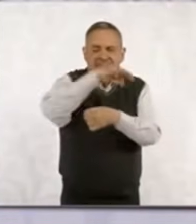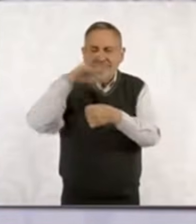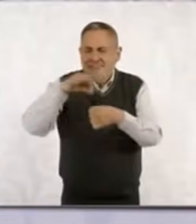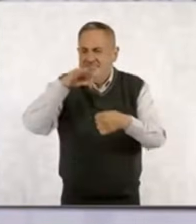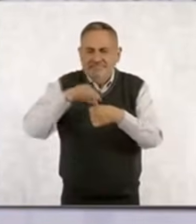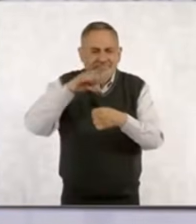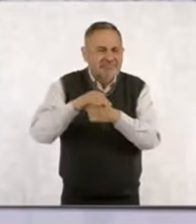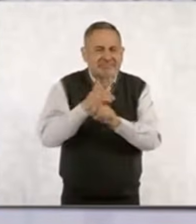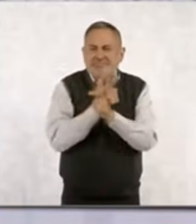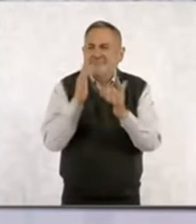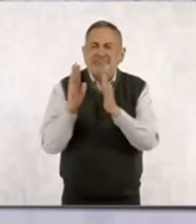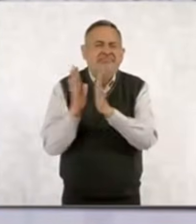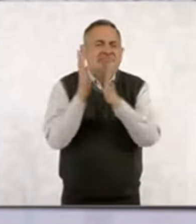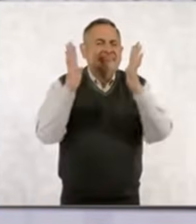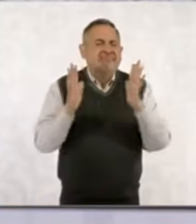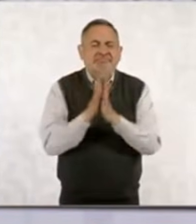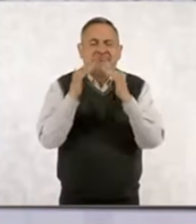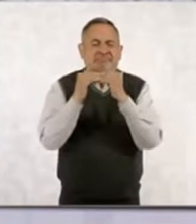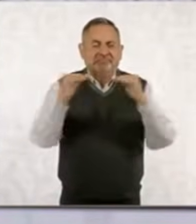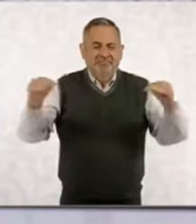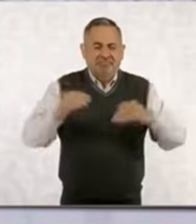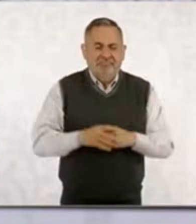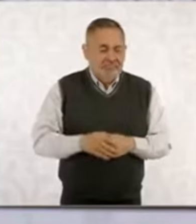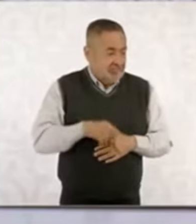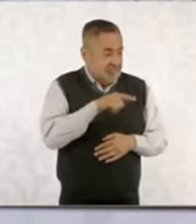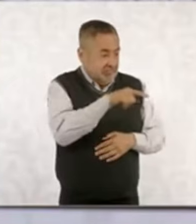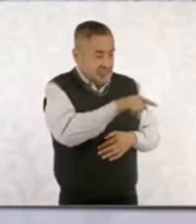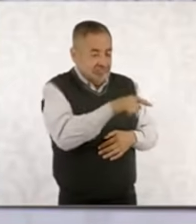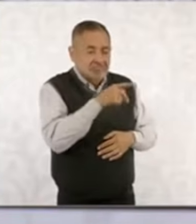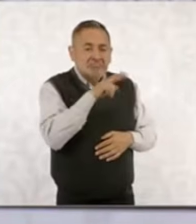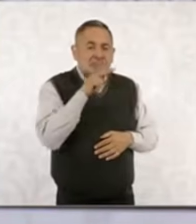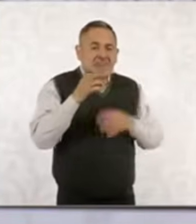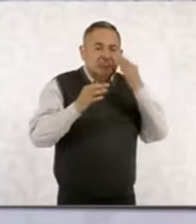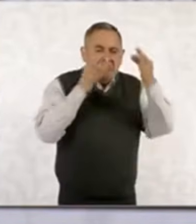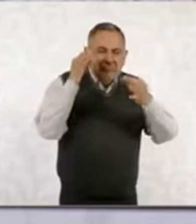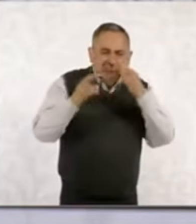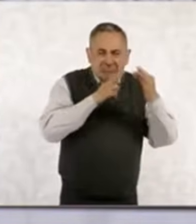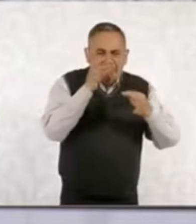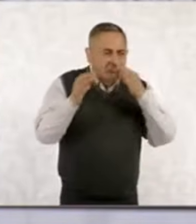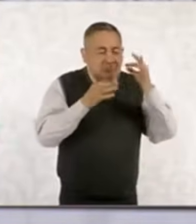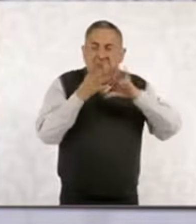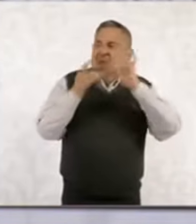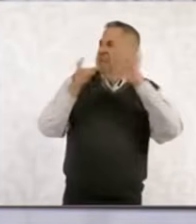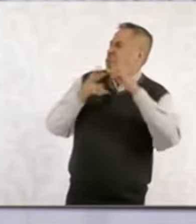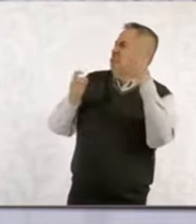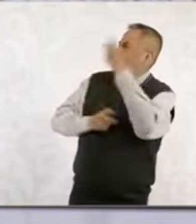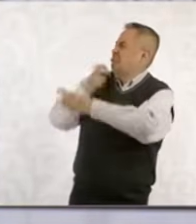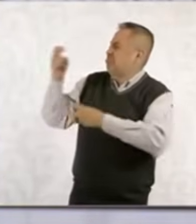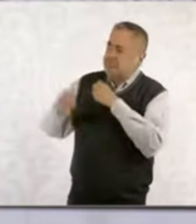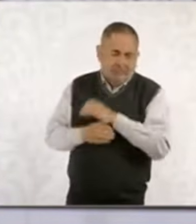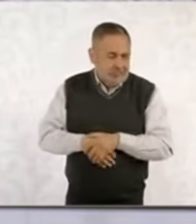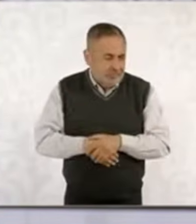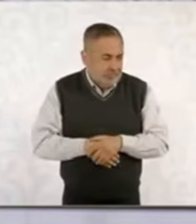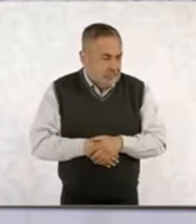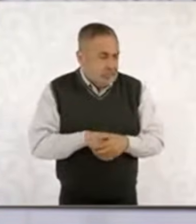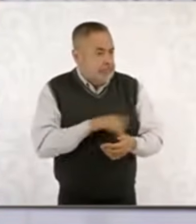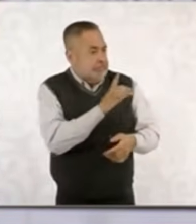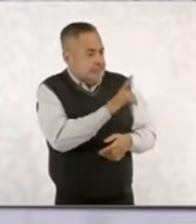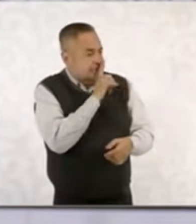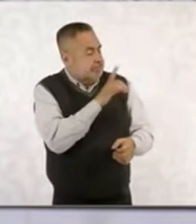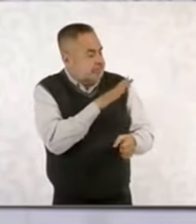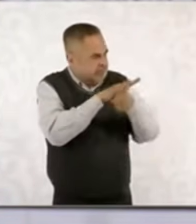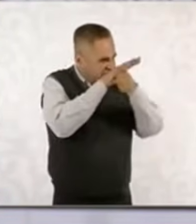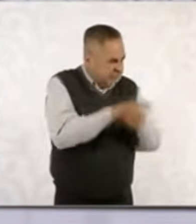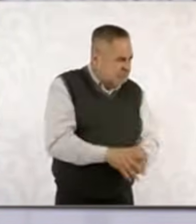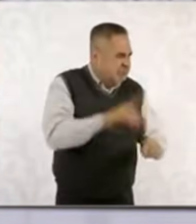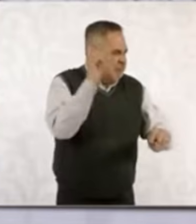ningún medio de comunicación por lo que dice, a ninguno. Se debate, pero no hay